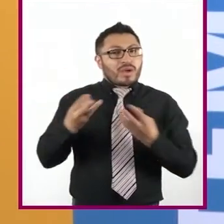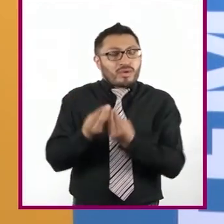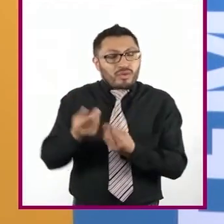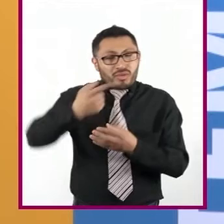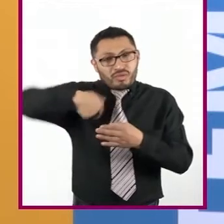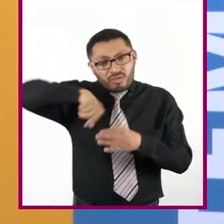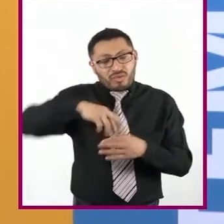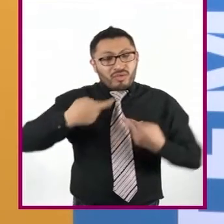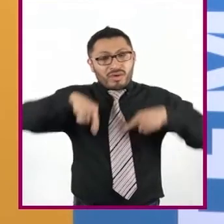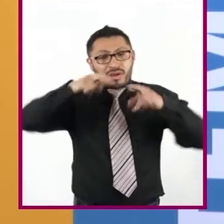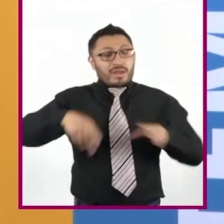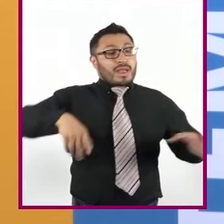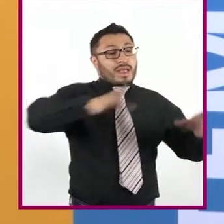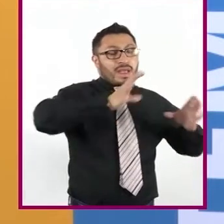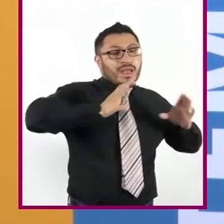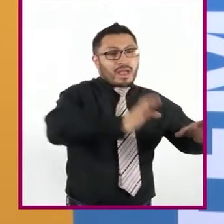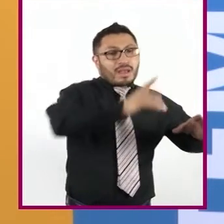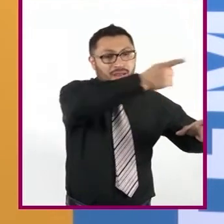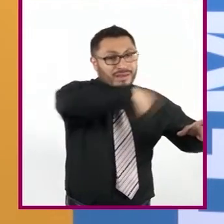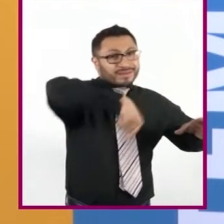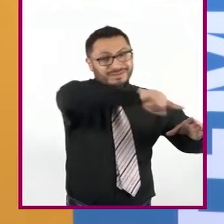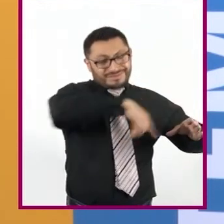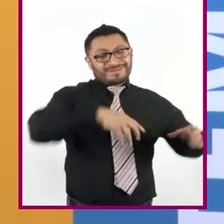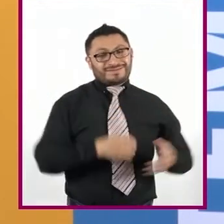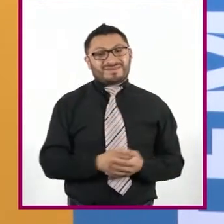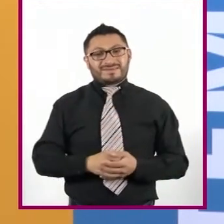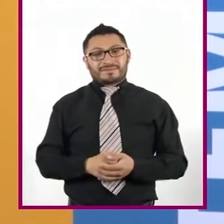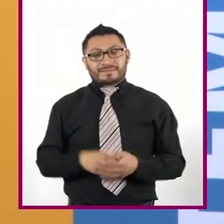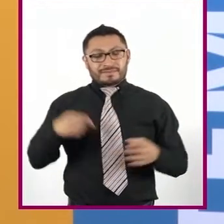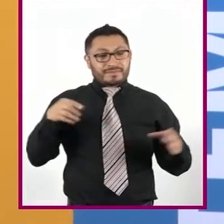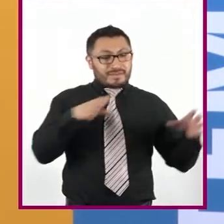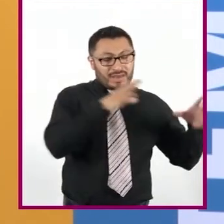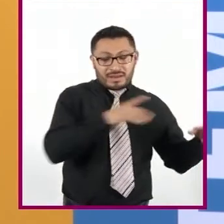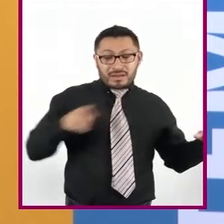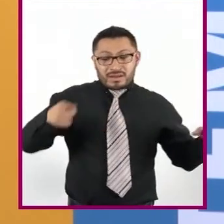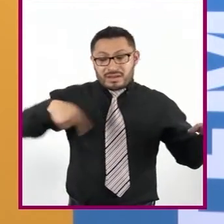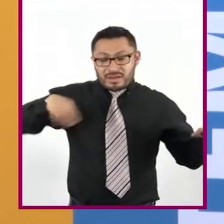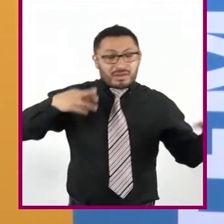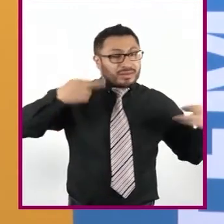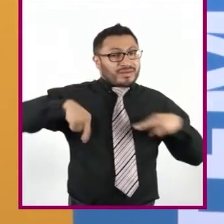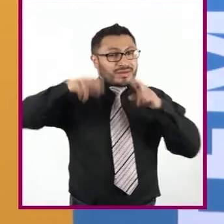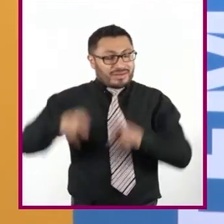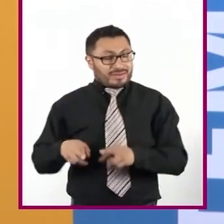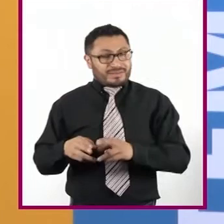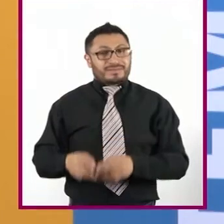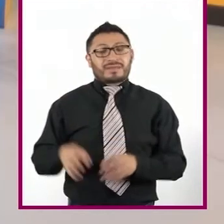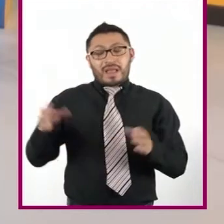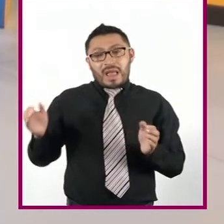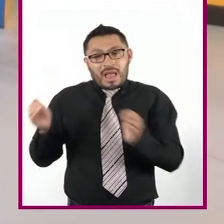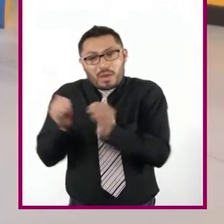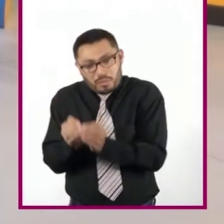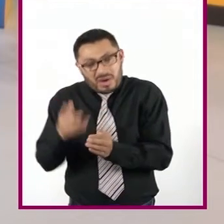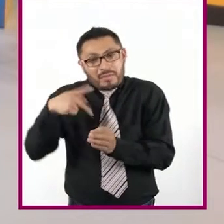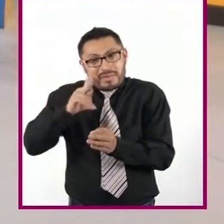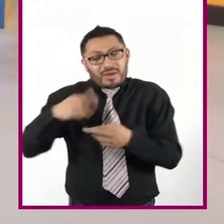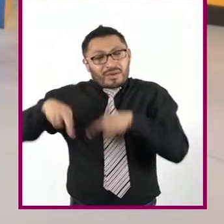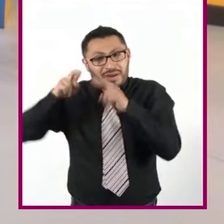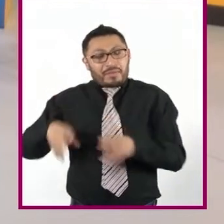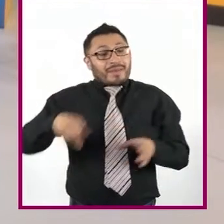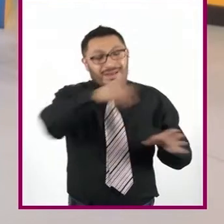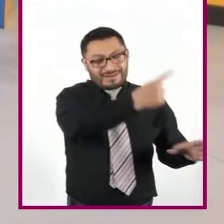población en un estudio estadístico. El número de personas es menor al de una población. ¿Qué te